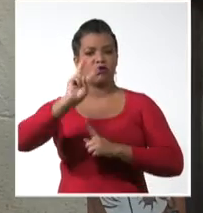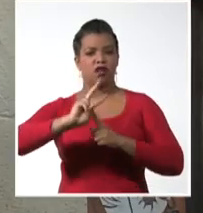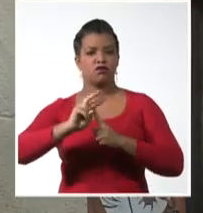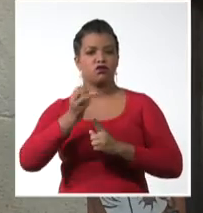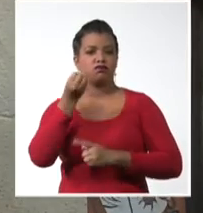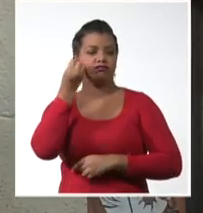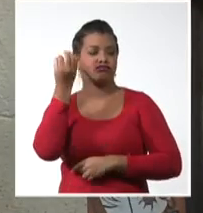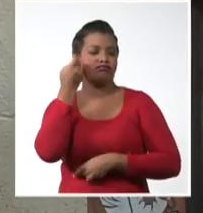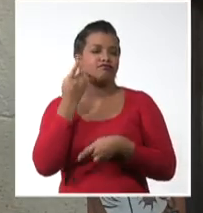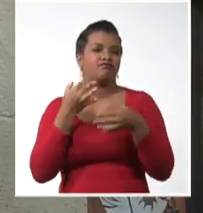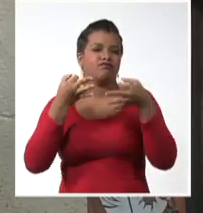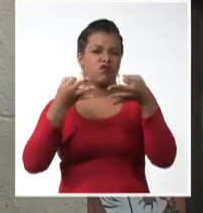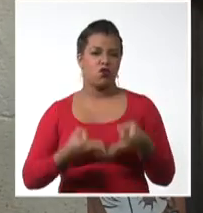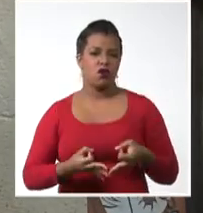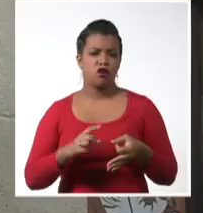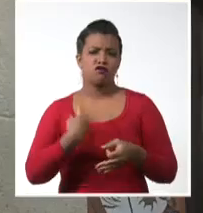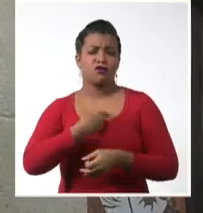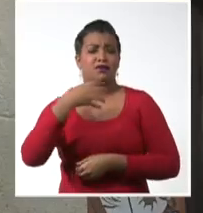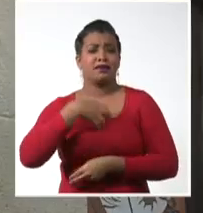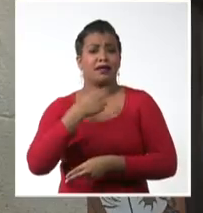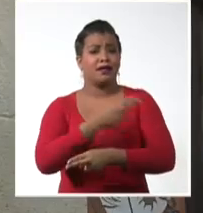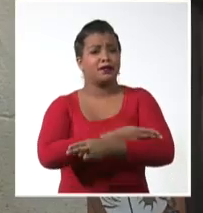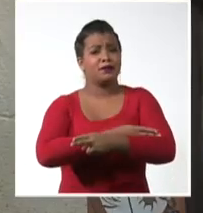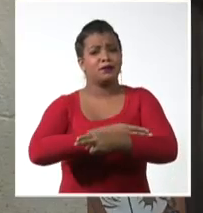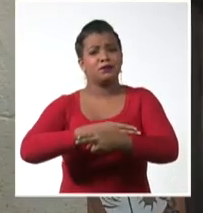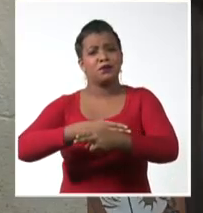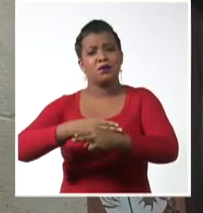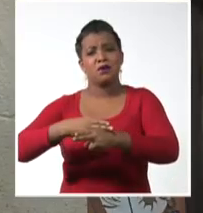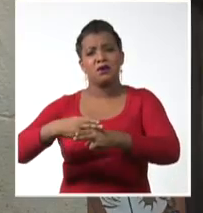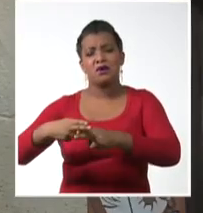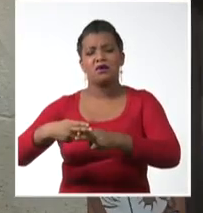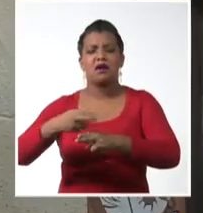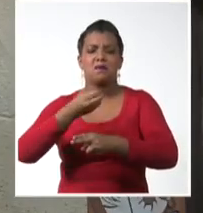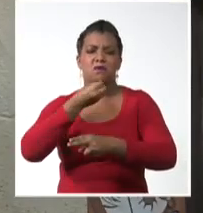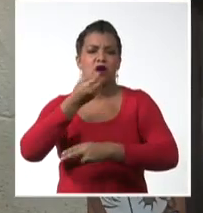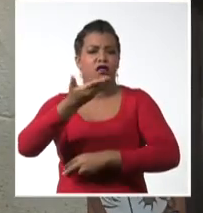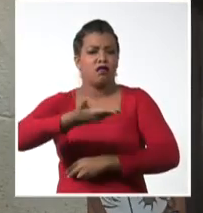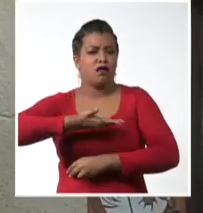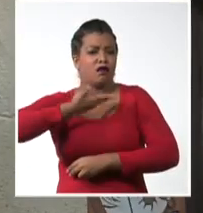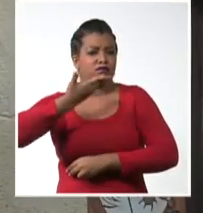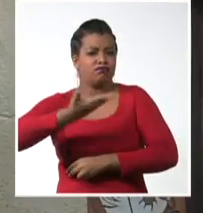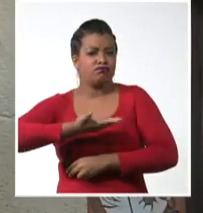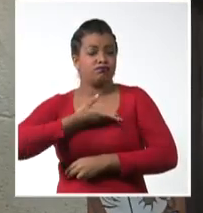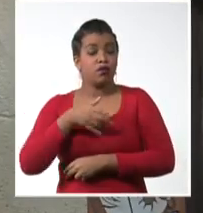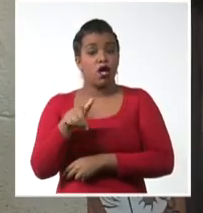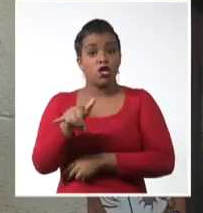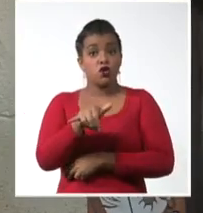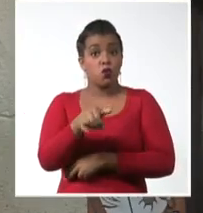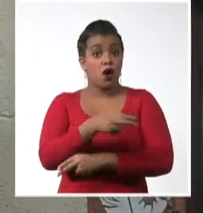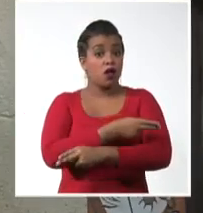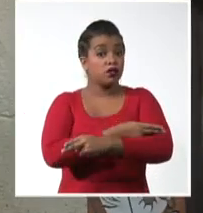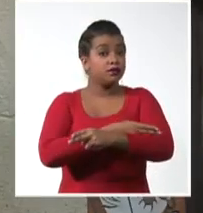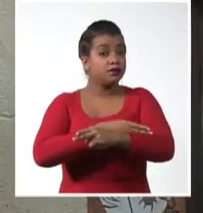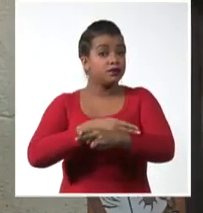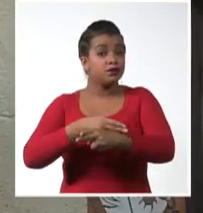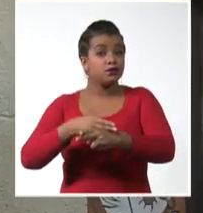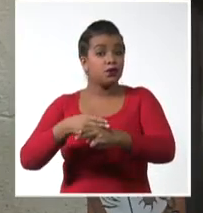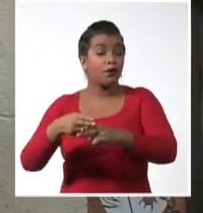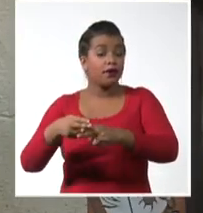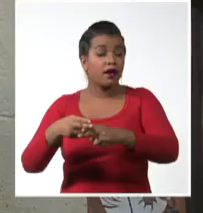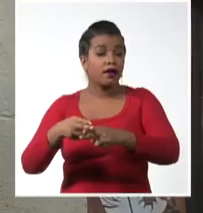Tenemos historia, tenemos legado teórico, tenemos además un legado desde el punto de